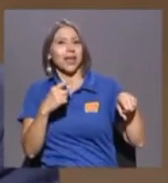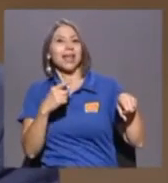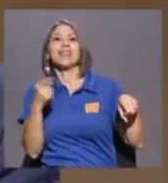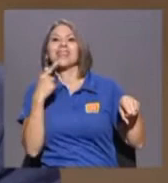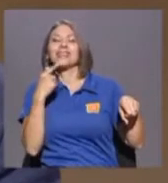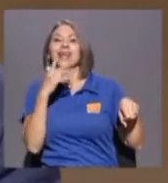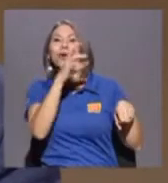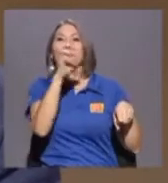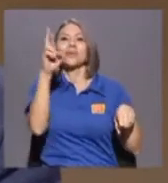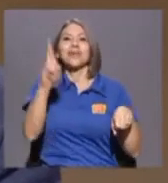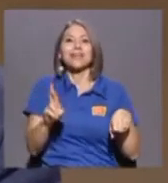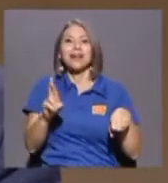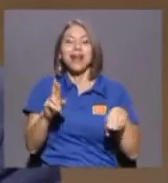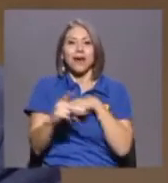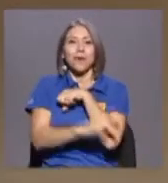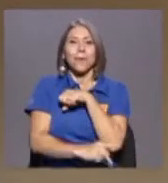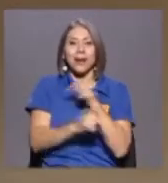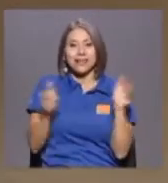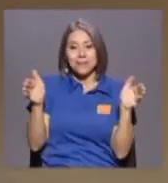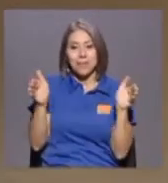qué gran democracia.